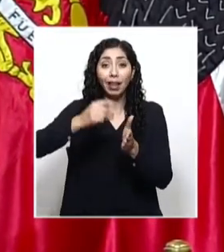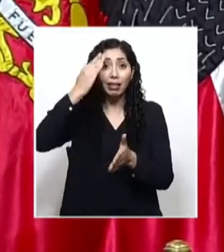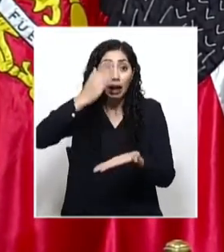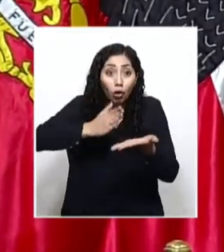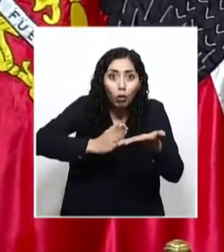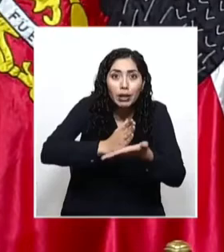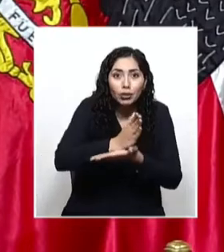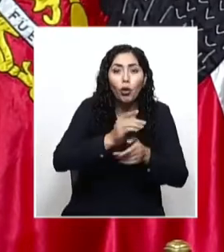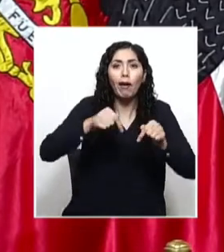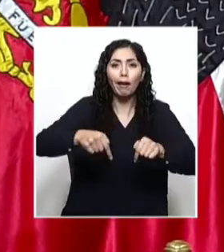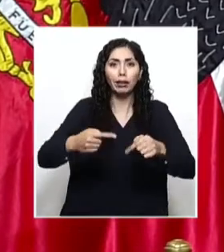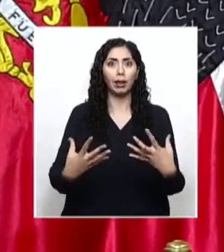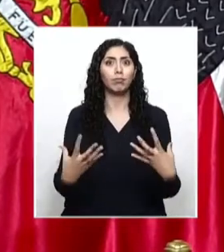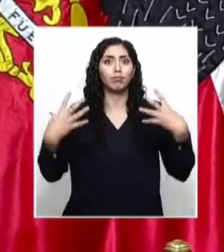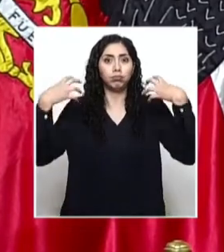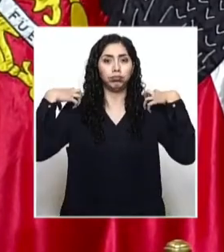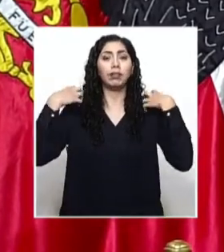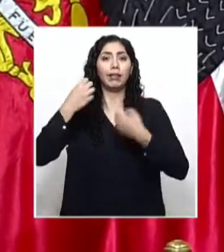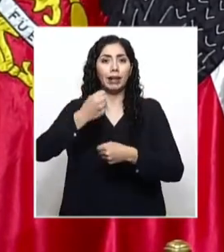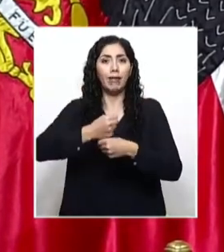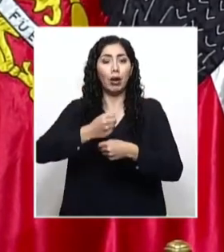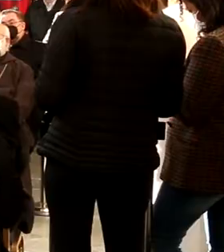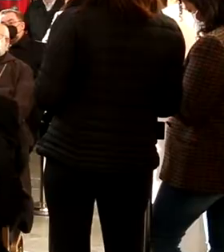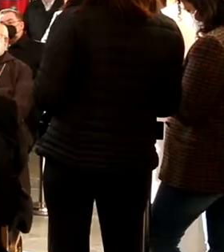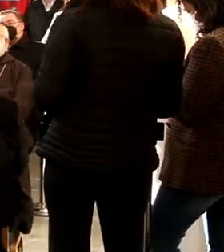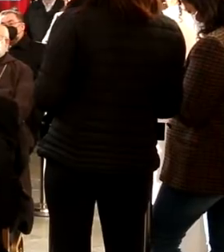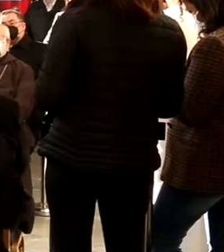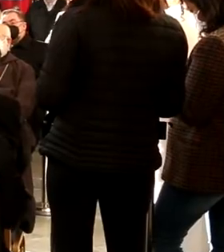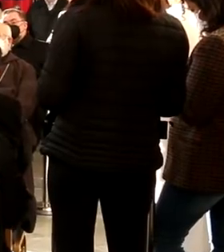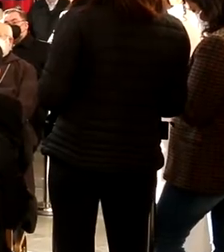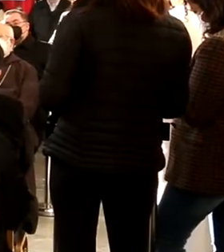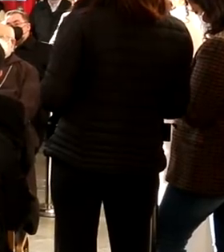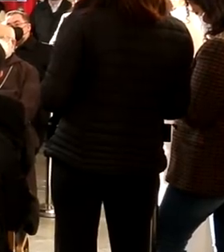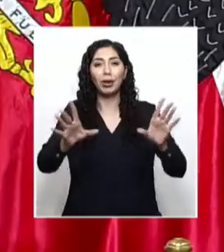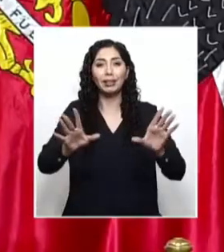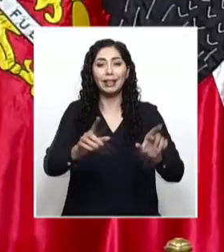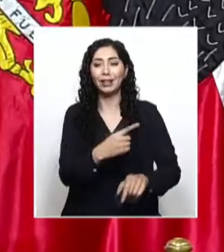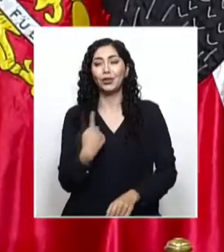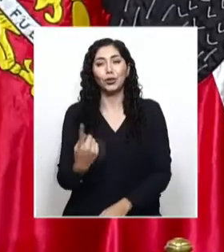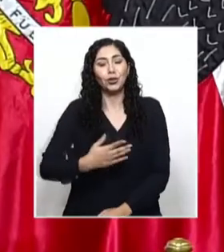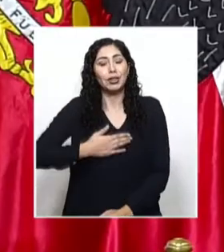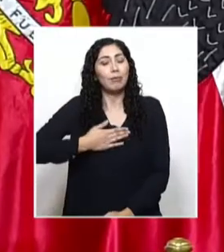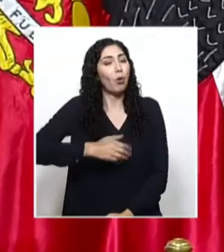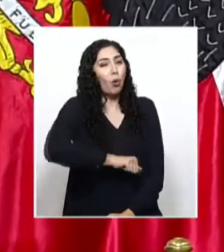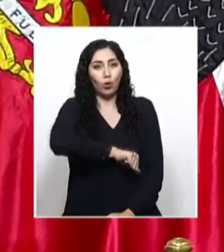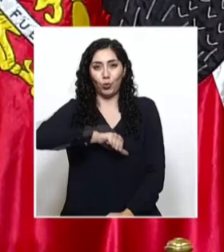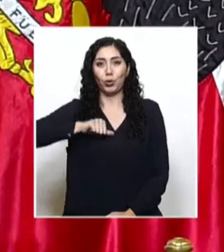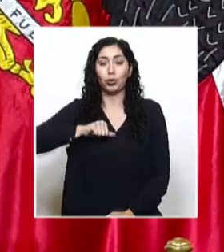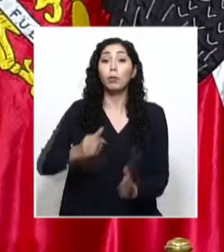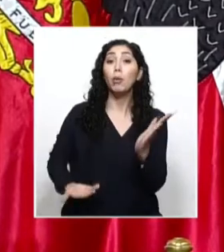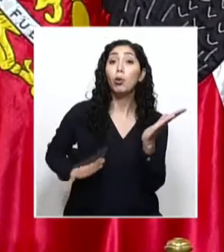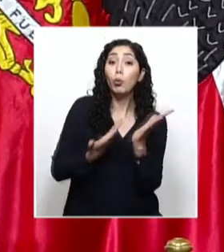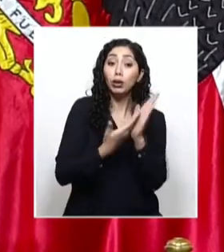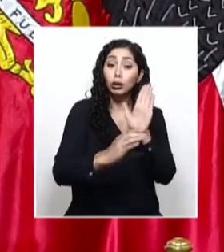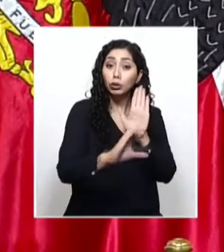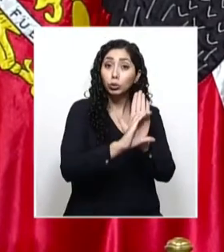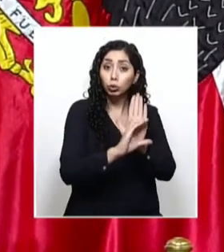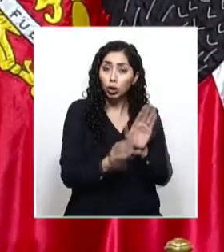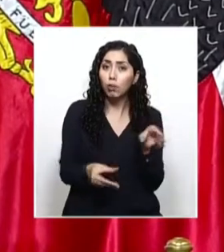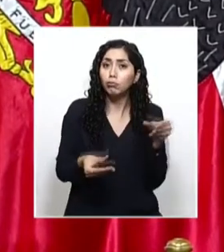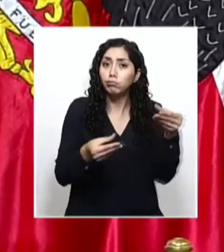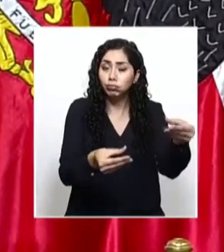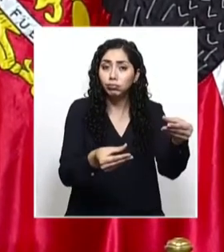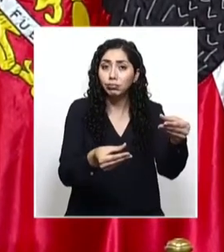esta tarea, hasta hace poco impensada. Esta propuesta constitucional que hoy entregamos está